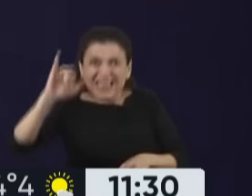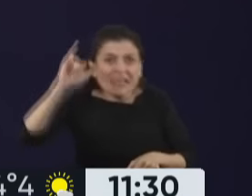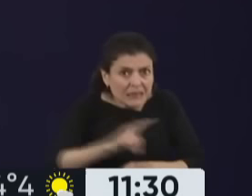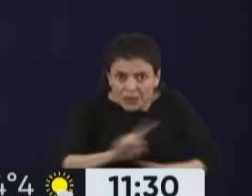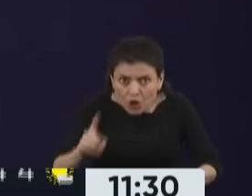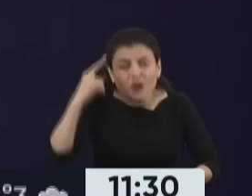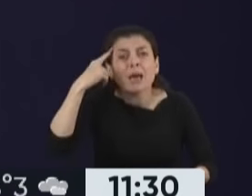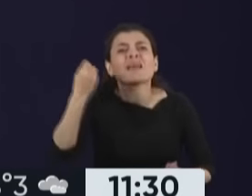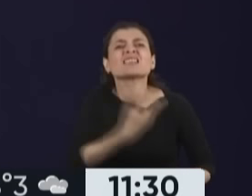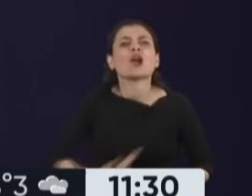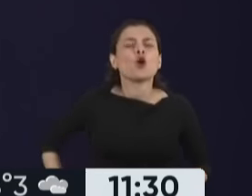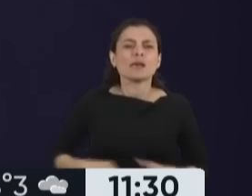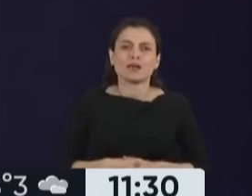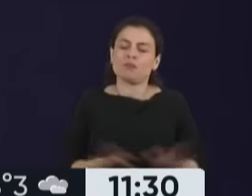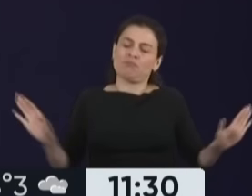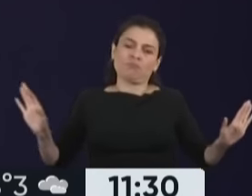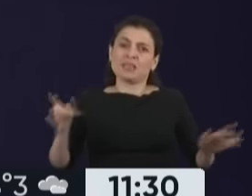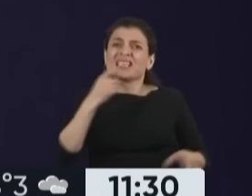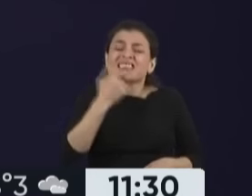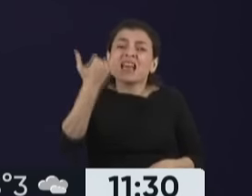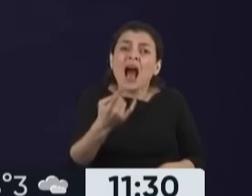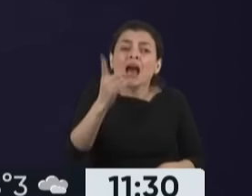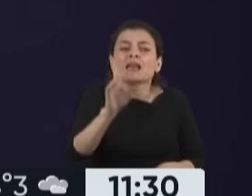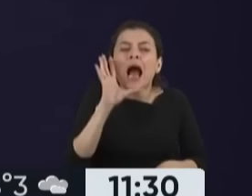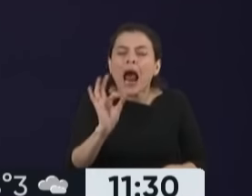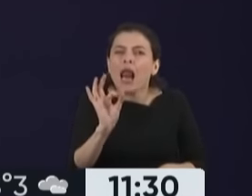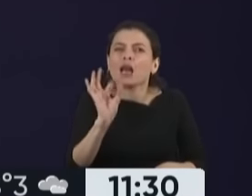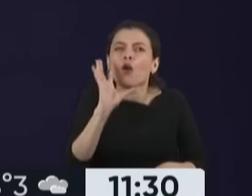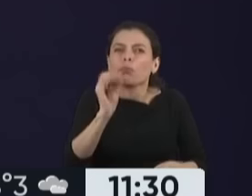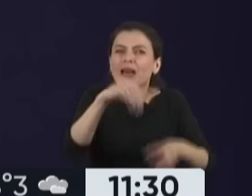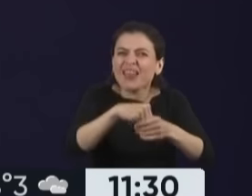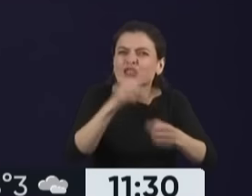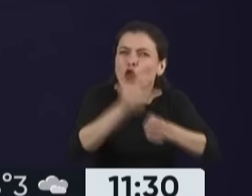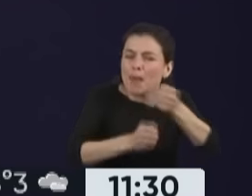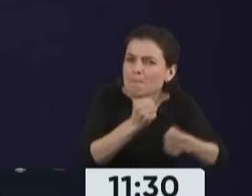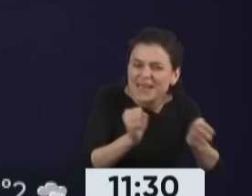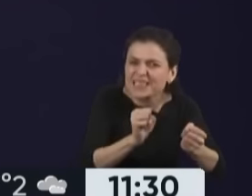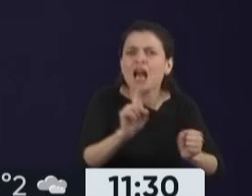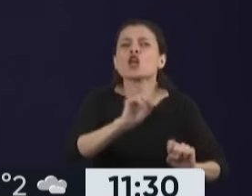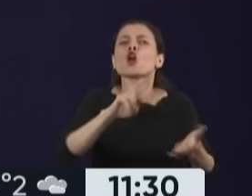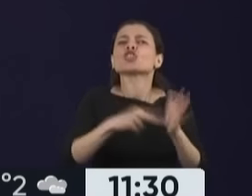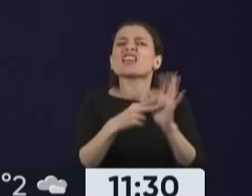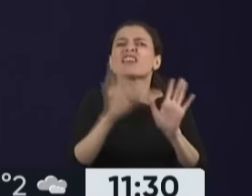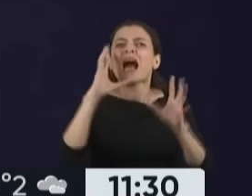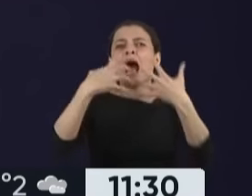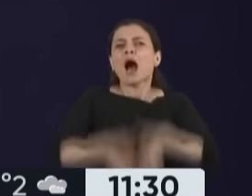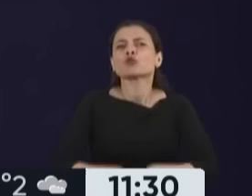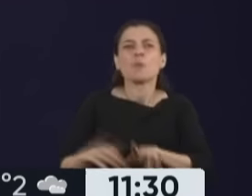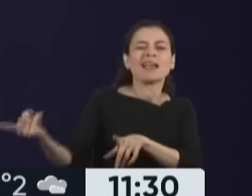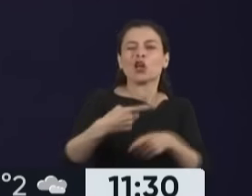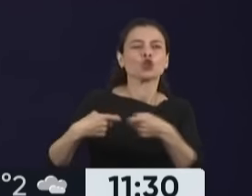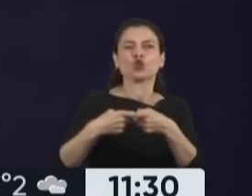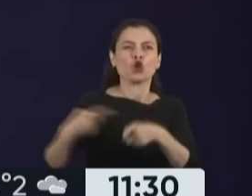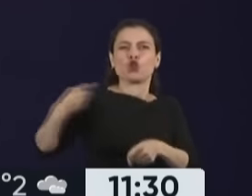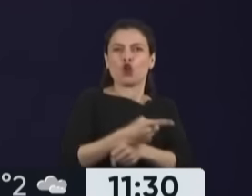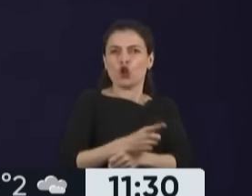pocas empresas no implica cartelización. De hecho, incluso existiendo solo 2